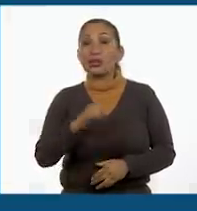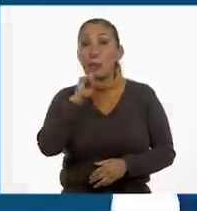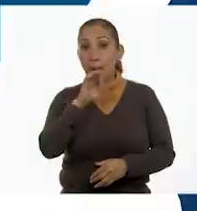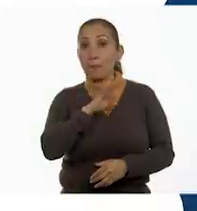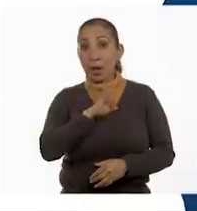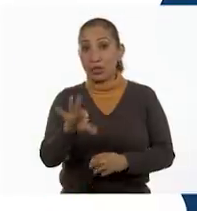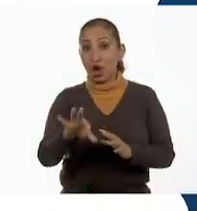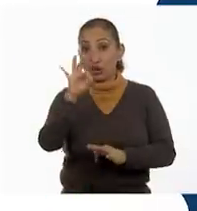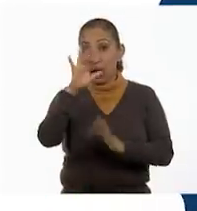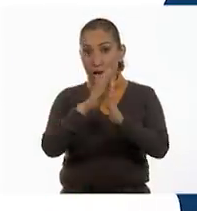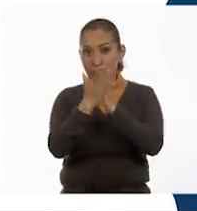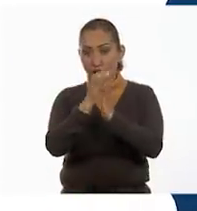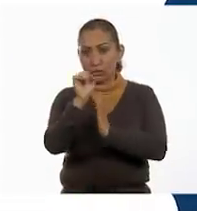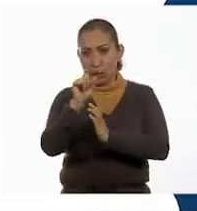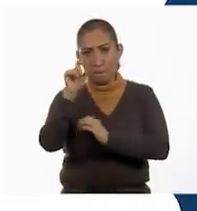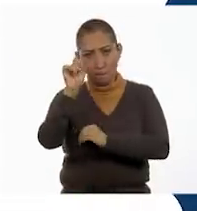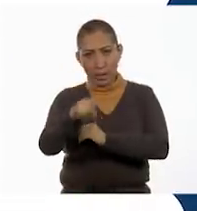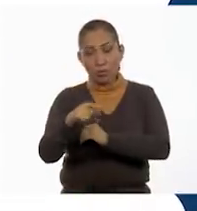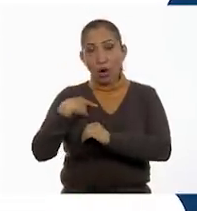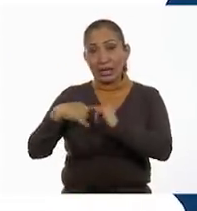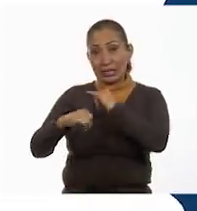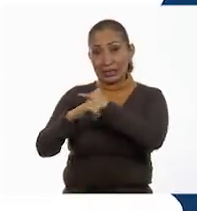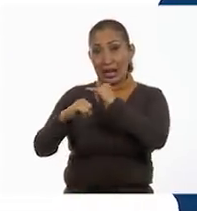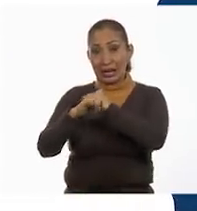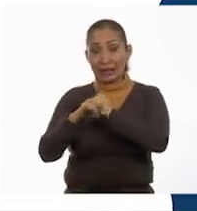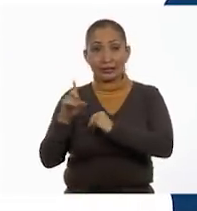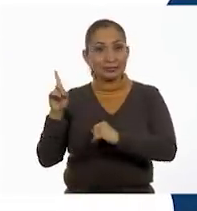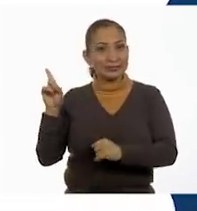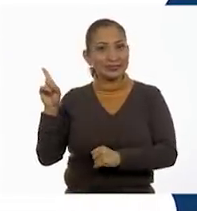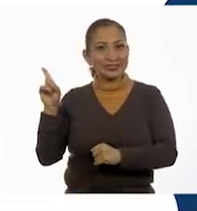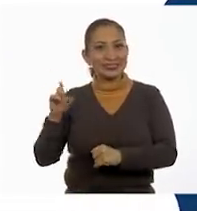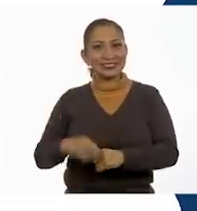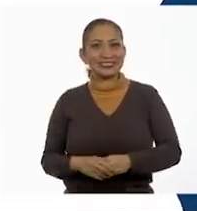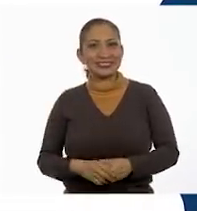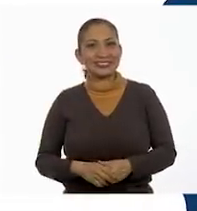También puedes encontrar los libros de texto en la página